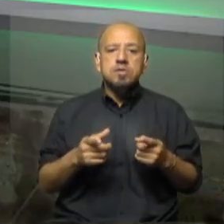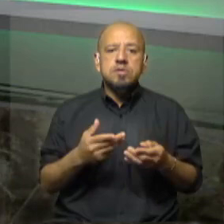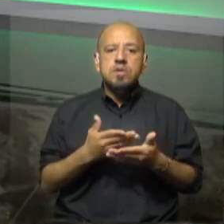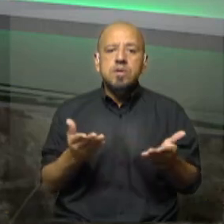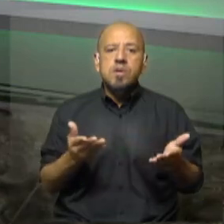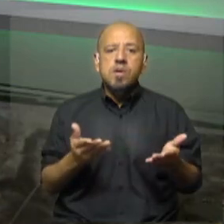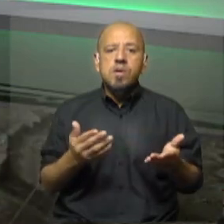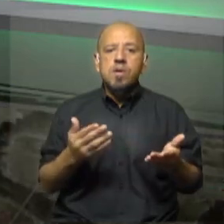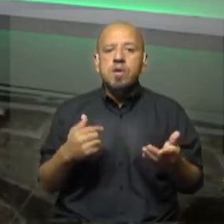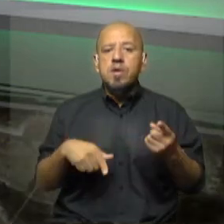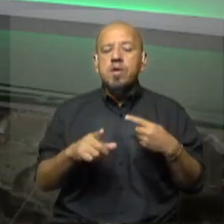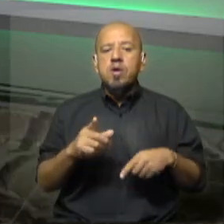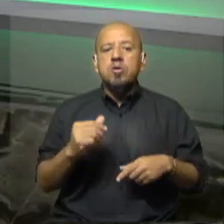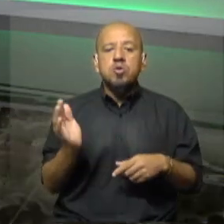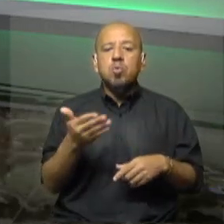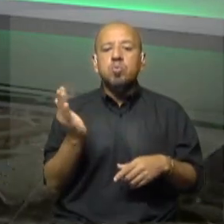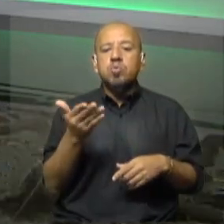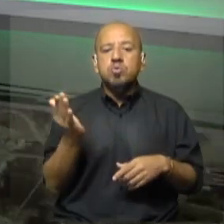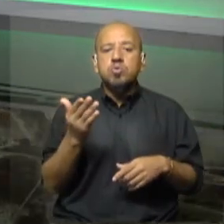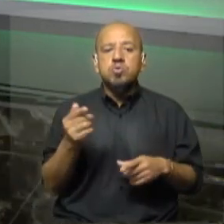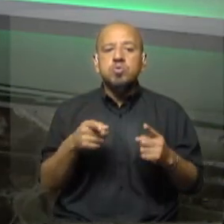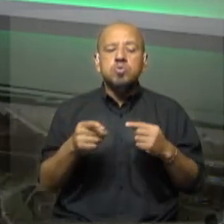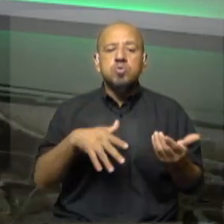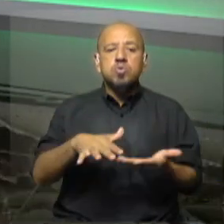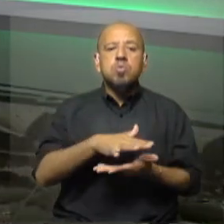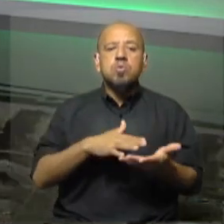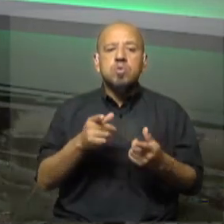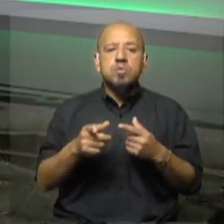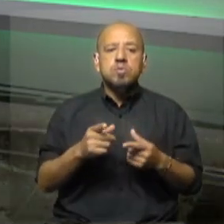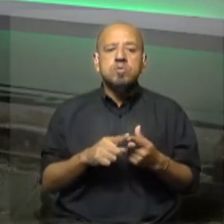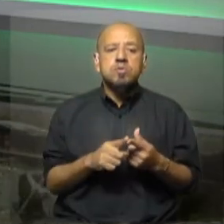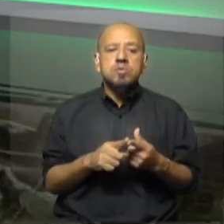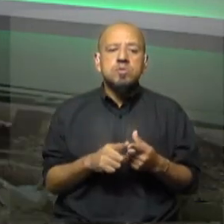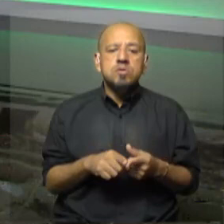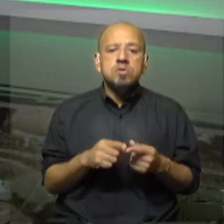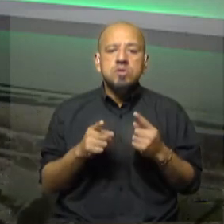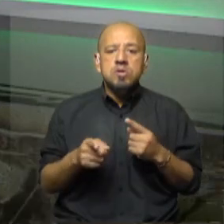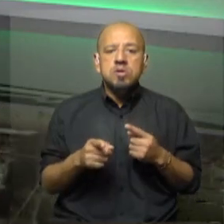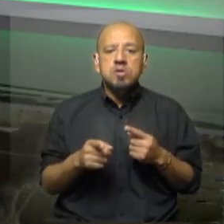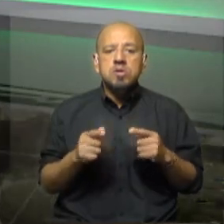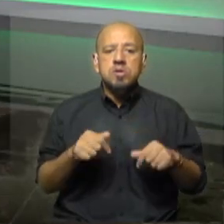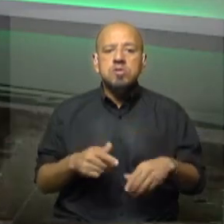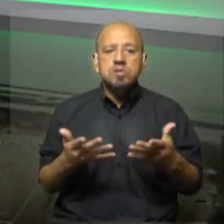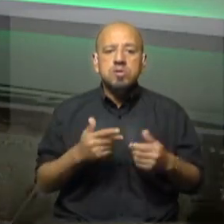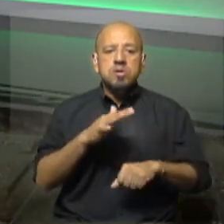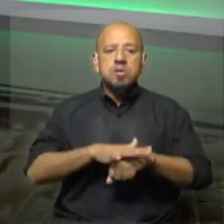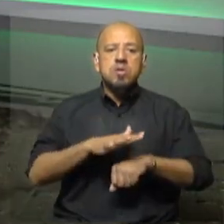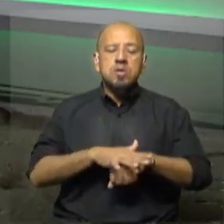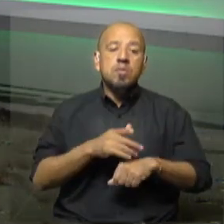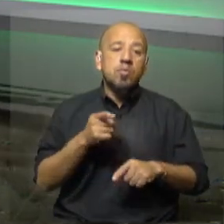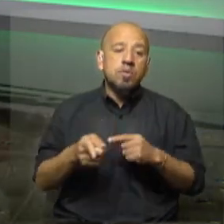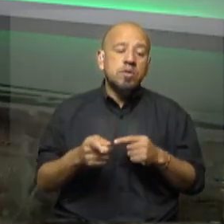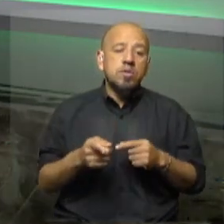decisivamente la viabilidad de los productores de una región o rubro. Esto fue lo que pasó en este momento. El Comité